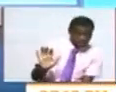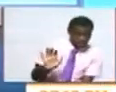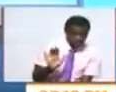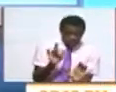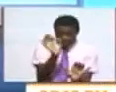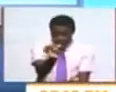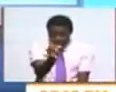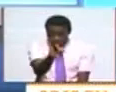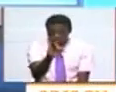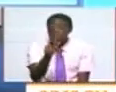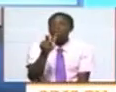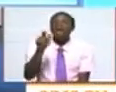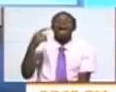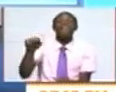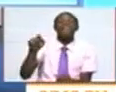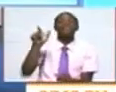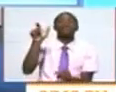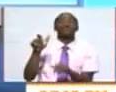por cierto, vi a